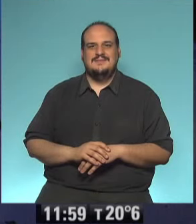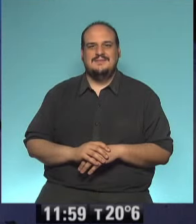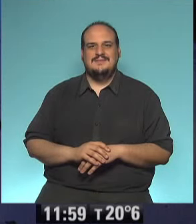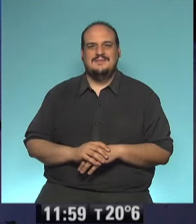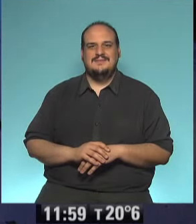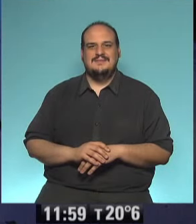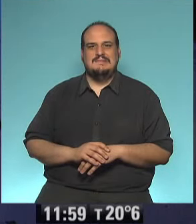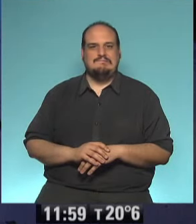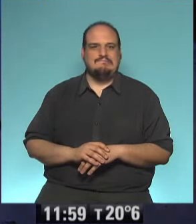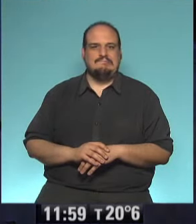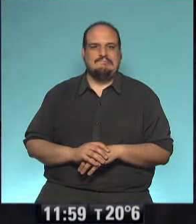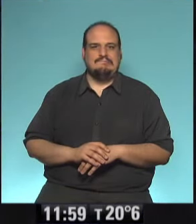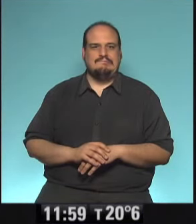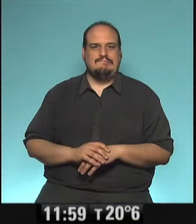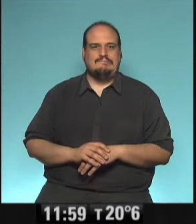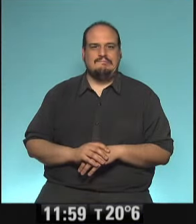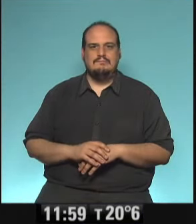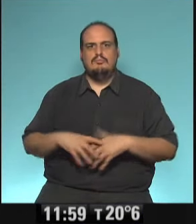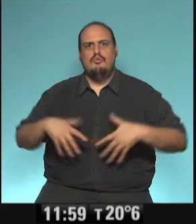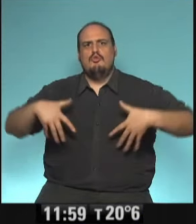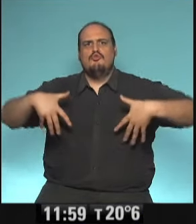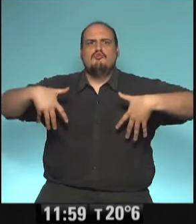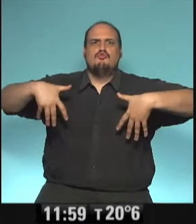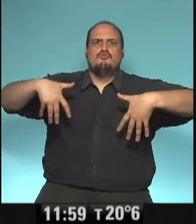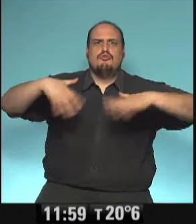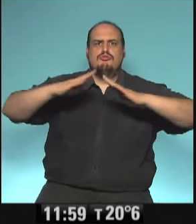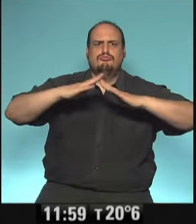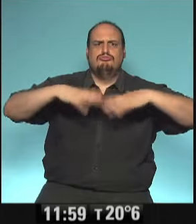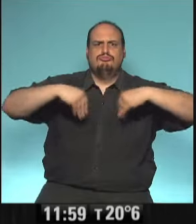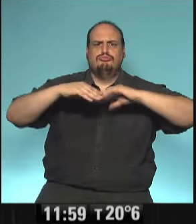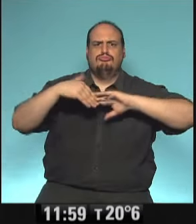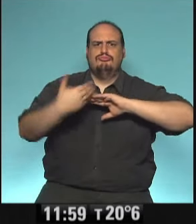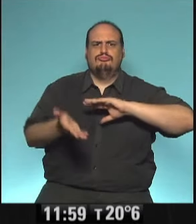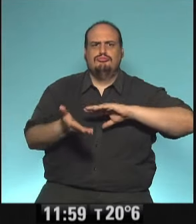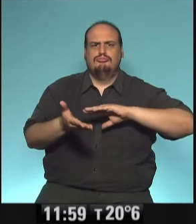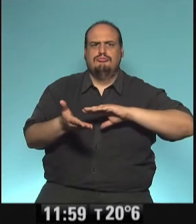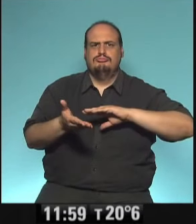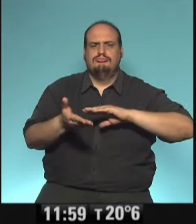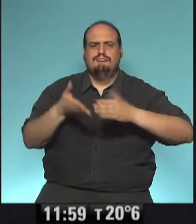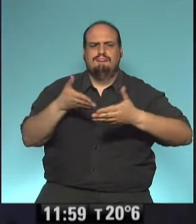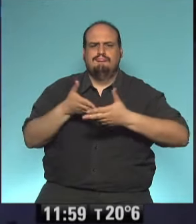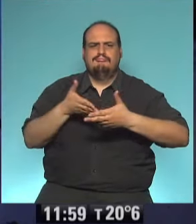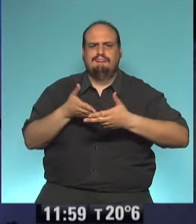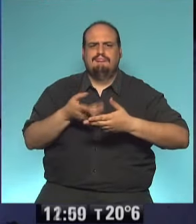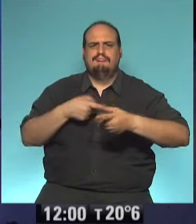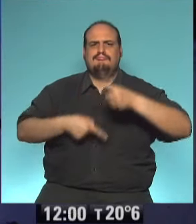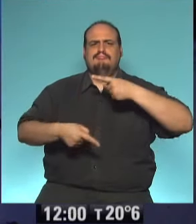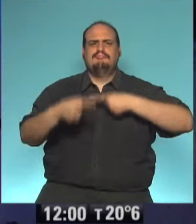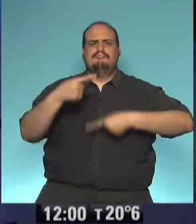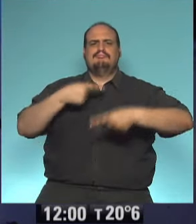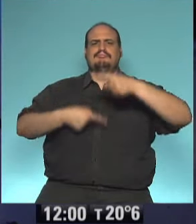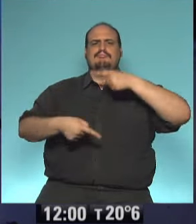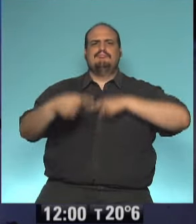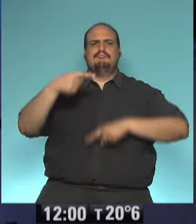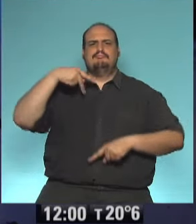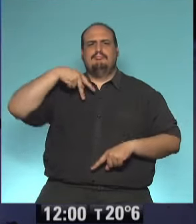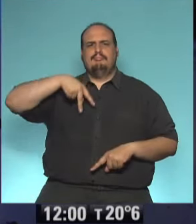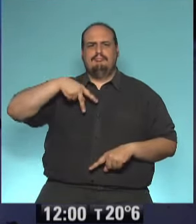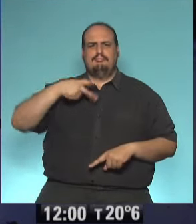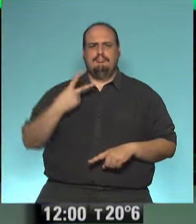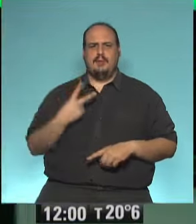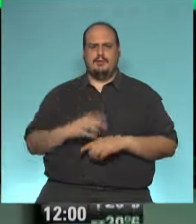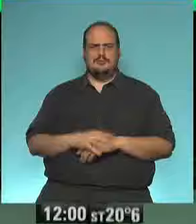el 18. Un gigante que está fuera del castillo te impide avanzar. Retrocedes dos casilleros. Oh. Bueno, bueno,